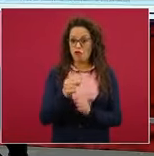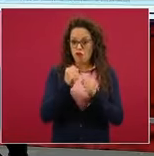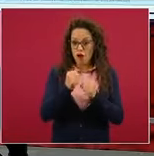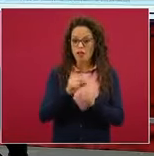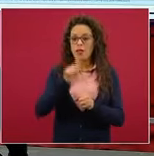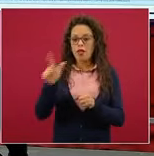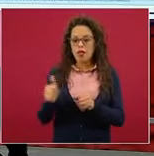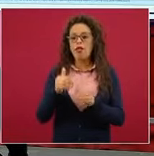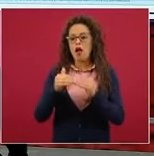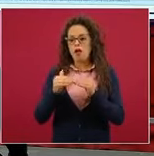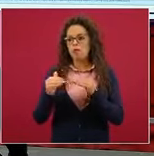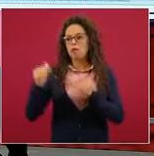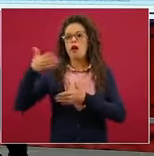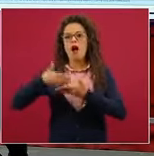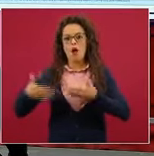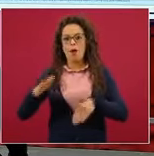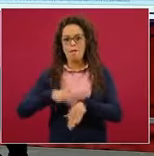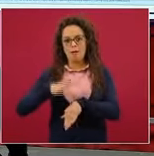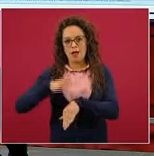la siguiente.